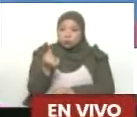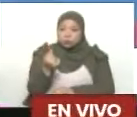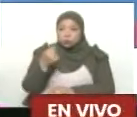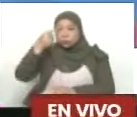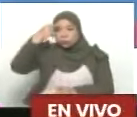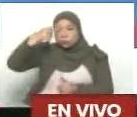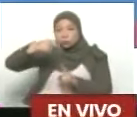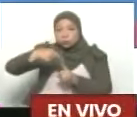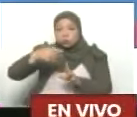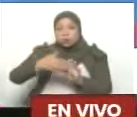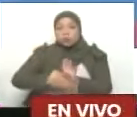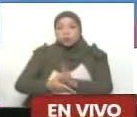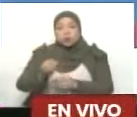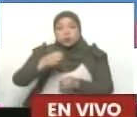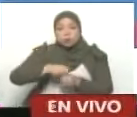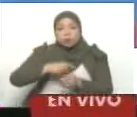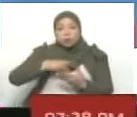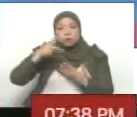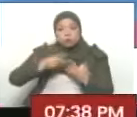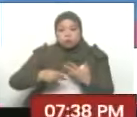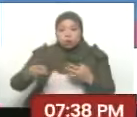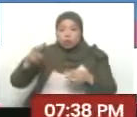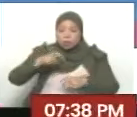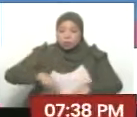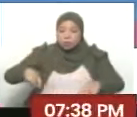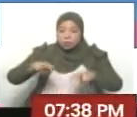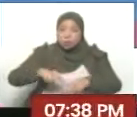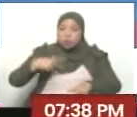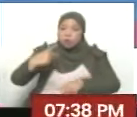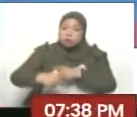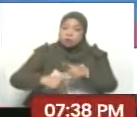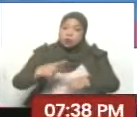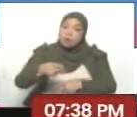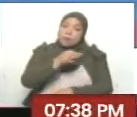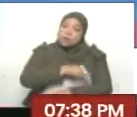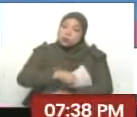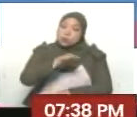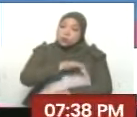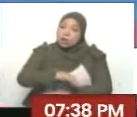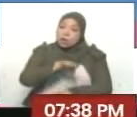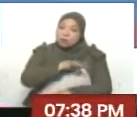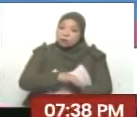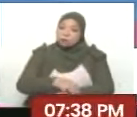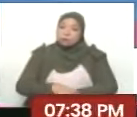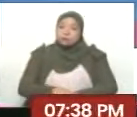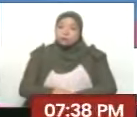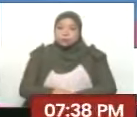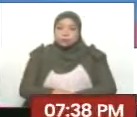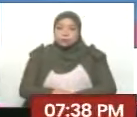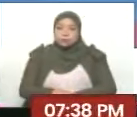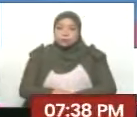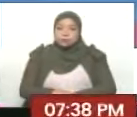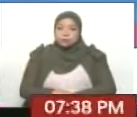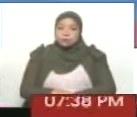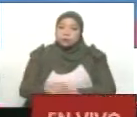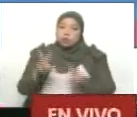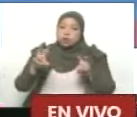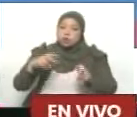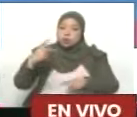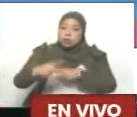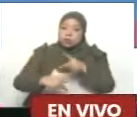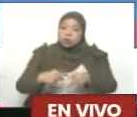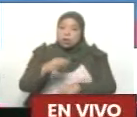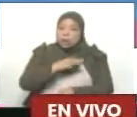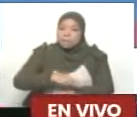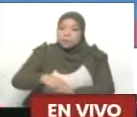logrado parte de ese patrimonio invertirlo en los programas sociales, en los programas de nueva generación, las